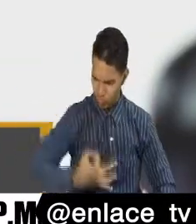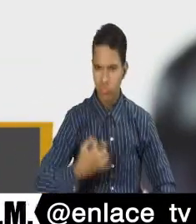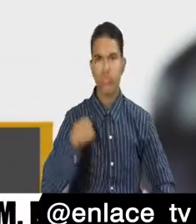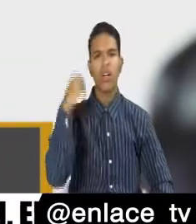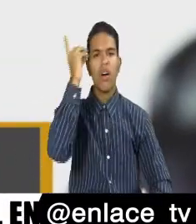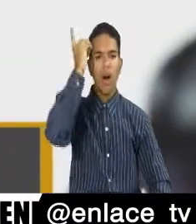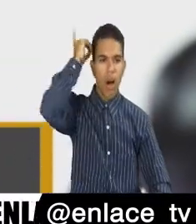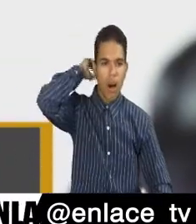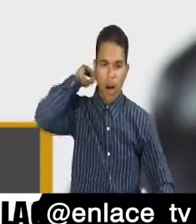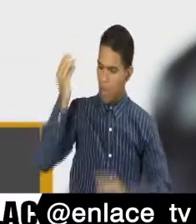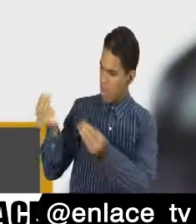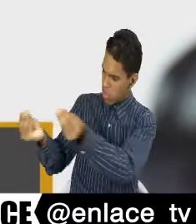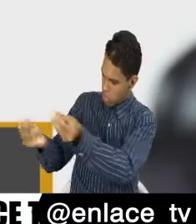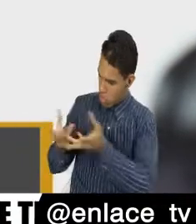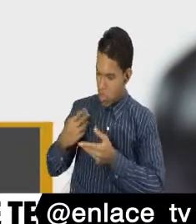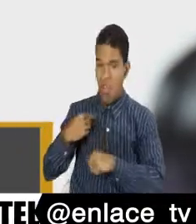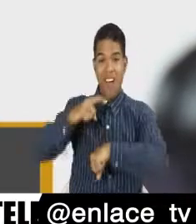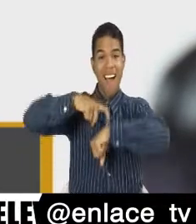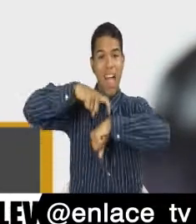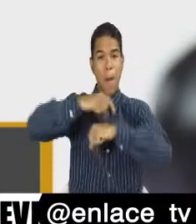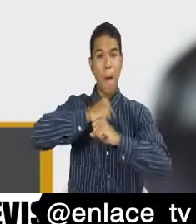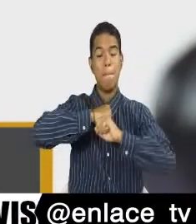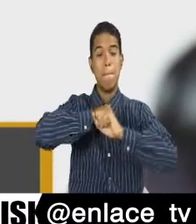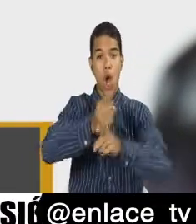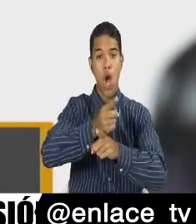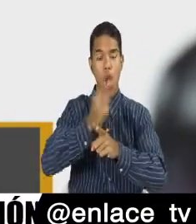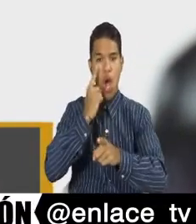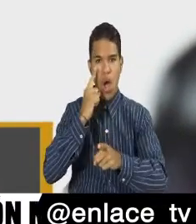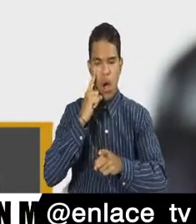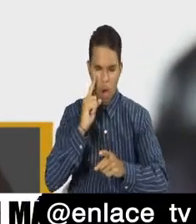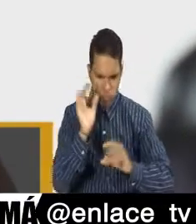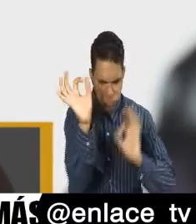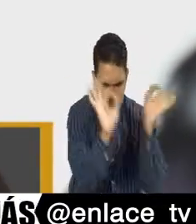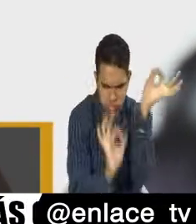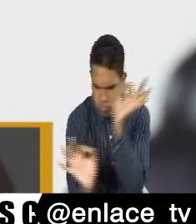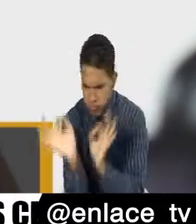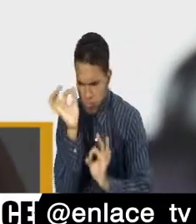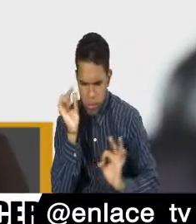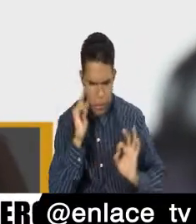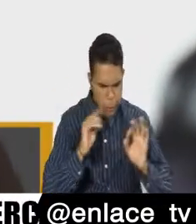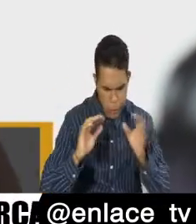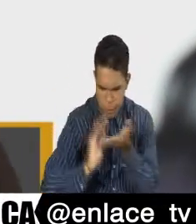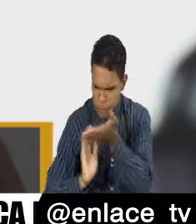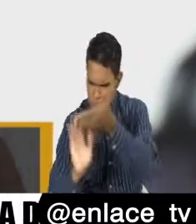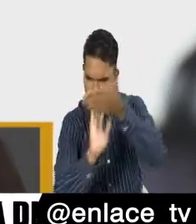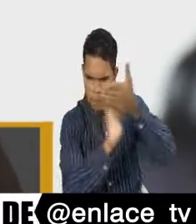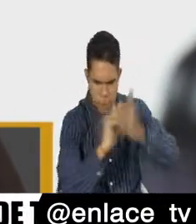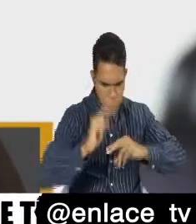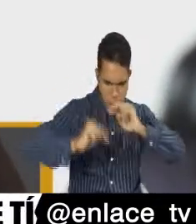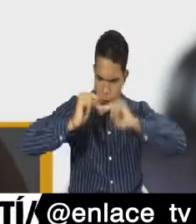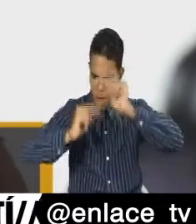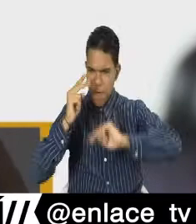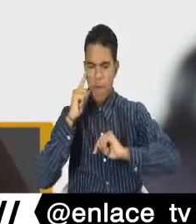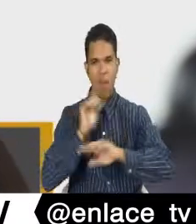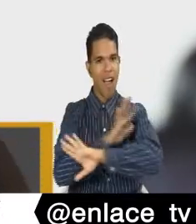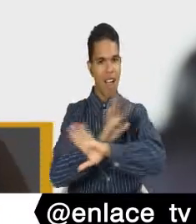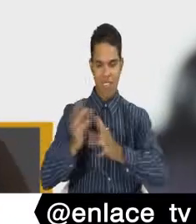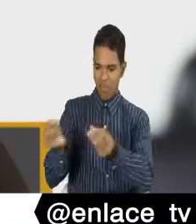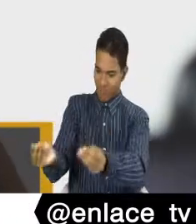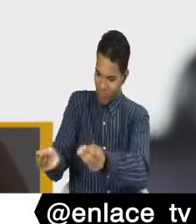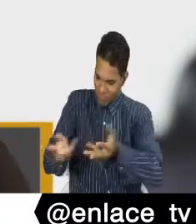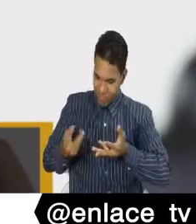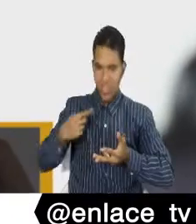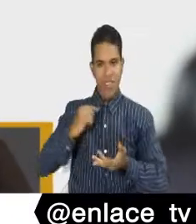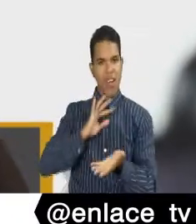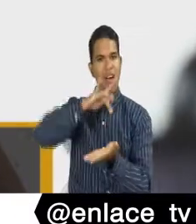y en un tiempo récord donde se tuvo las instalaciones, se adecuaron y nos está haciendo la entrega para poder nosotros trabajar